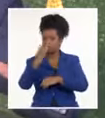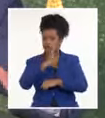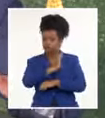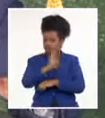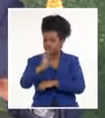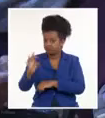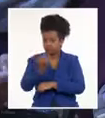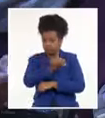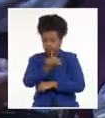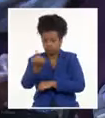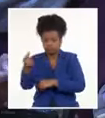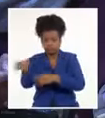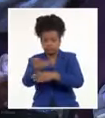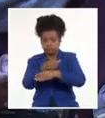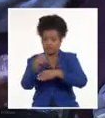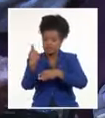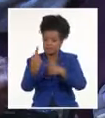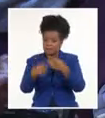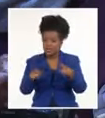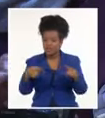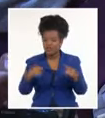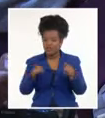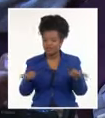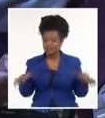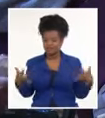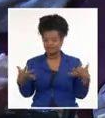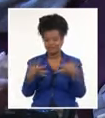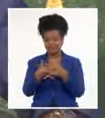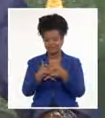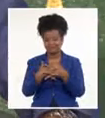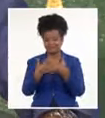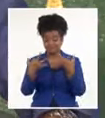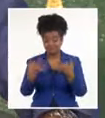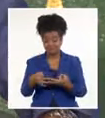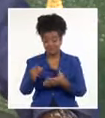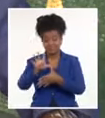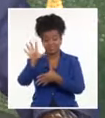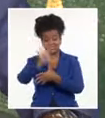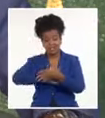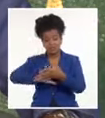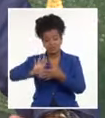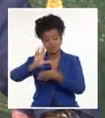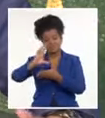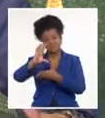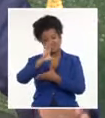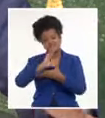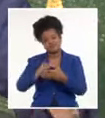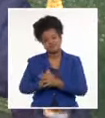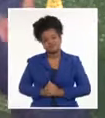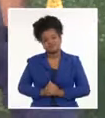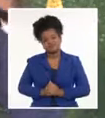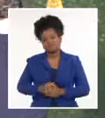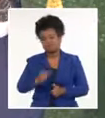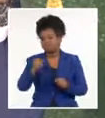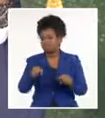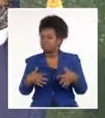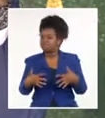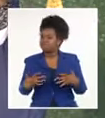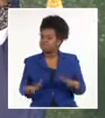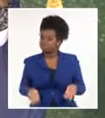de esa diversidad, es la comunidad de estados latinoamericanos y caribeños. Aquí sucede que también